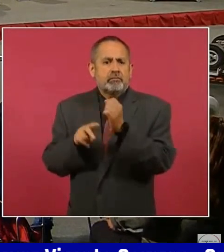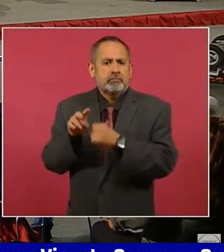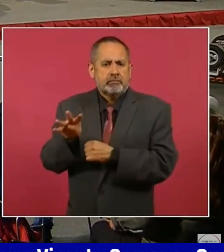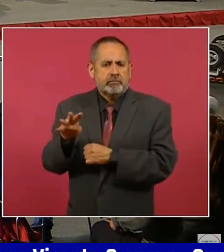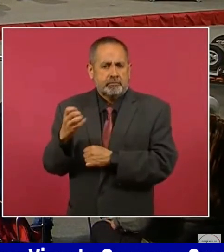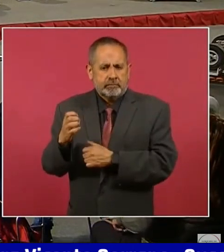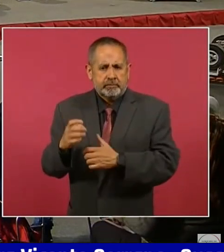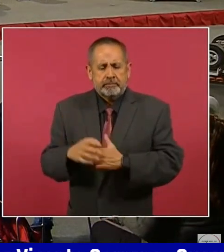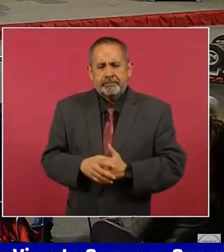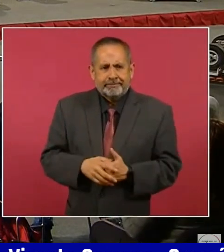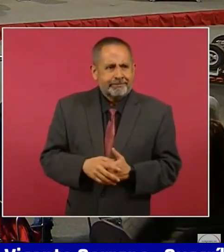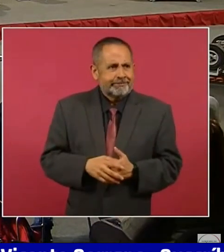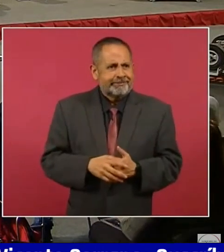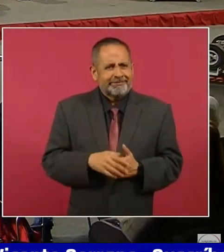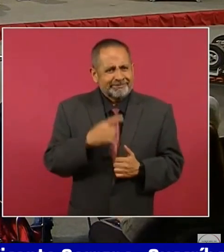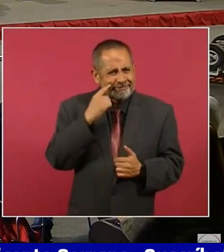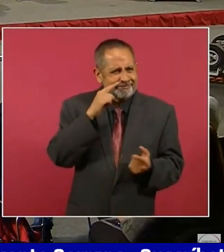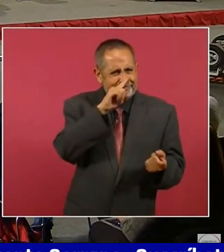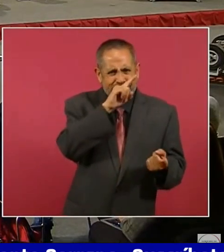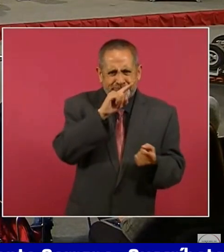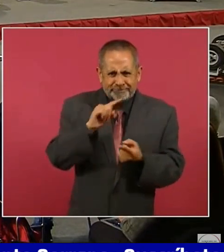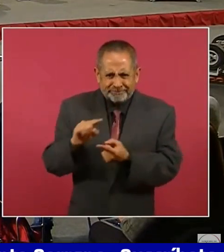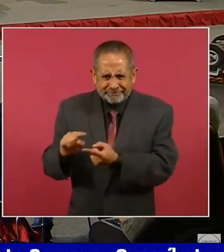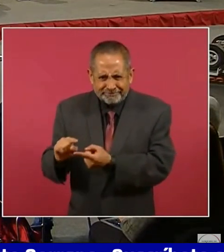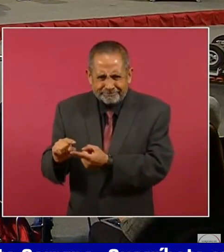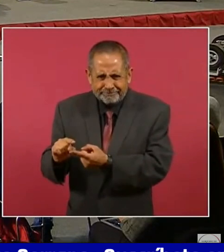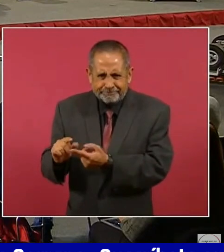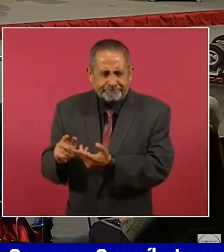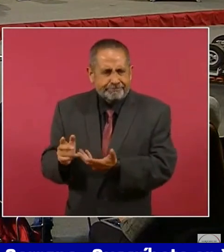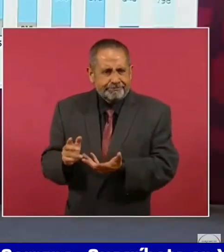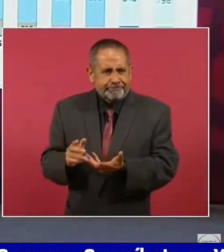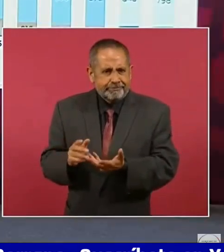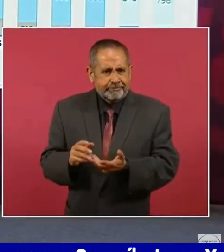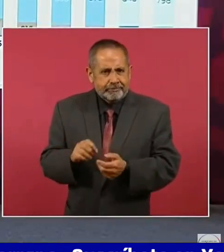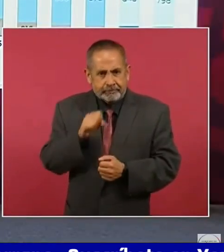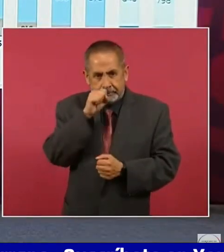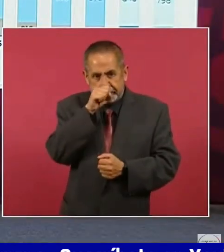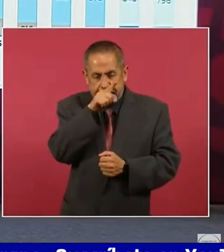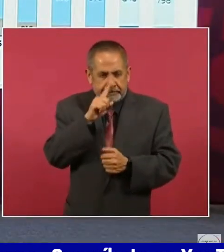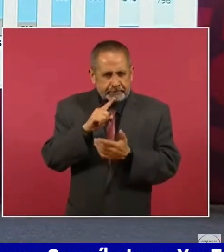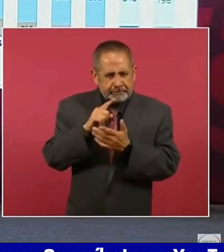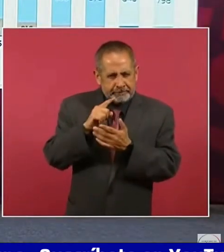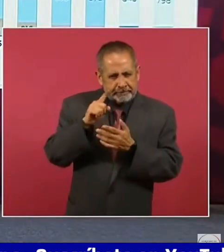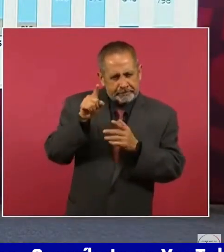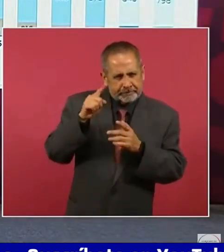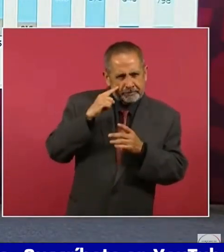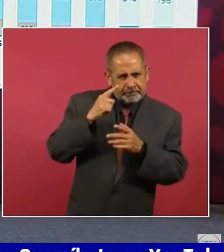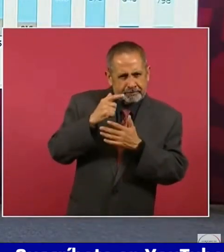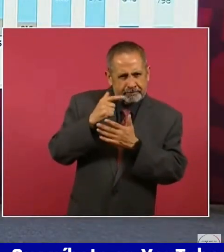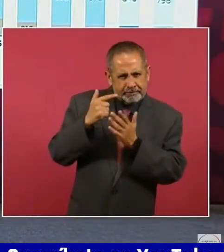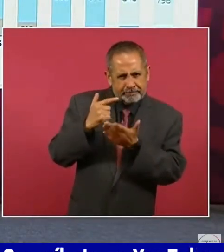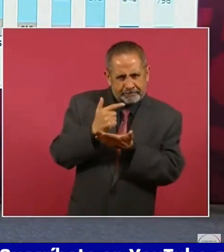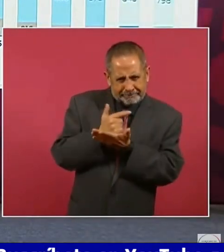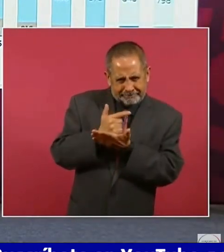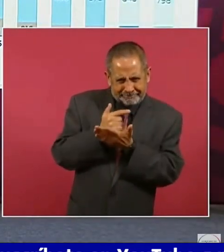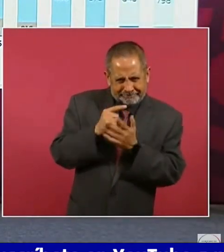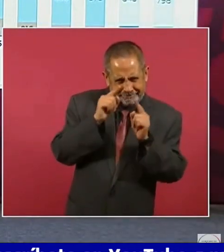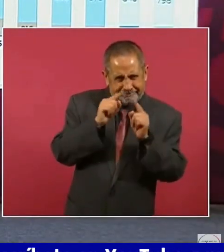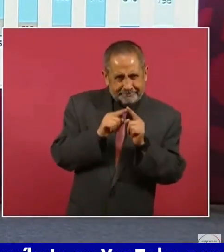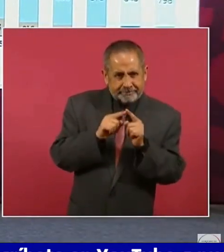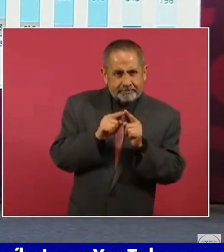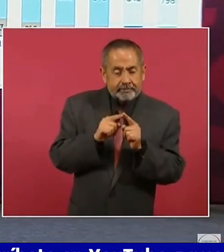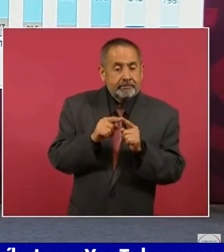2019. También aquí podemos observar este segmento gris que se refiere al segundo campo